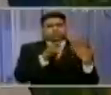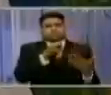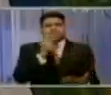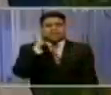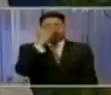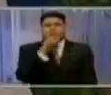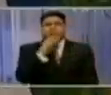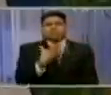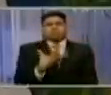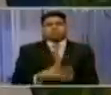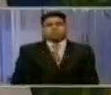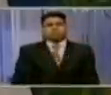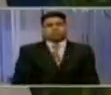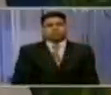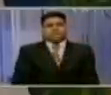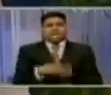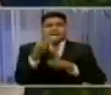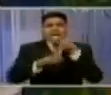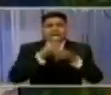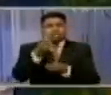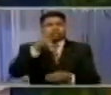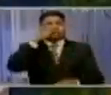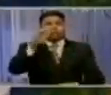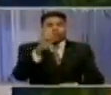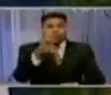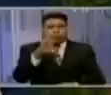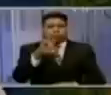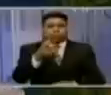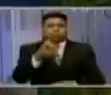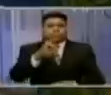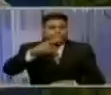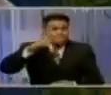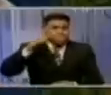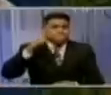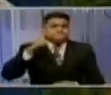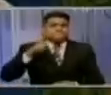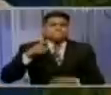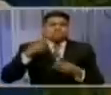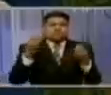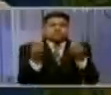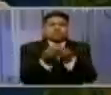Un proyecto hecho por el pueblo, para el pueblo y con el pueblo.